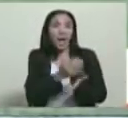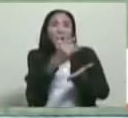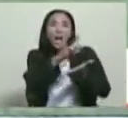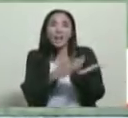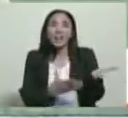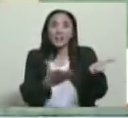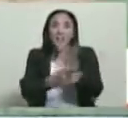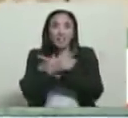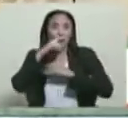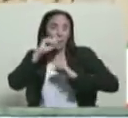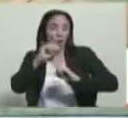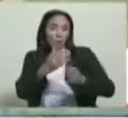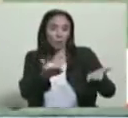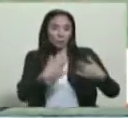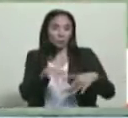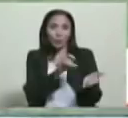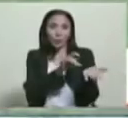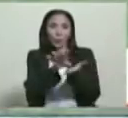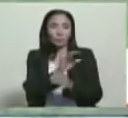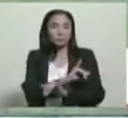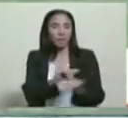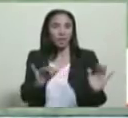de Nicolás, para sacarlo, pues.